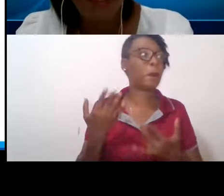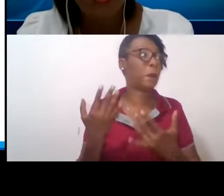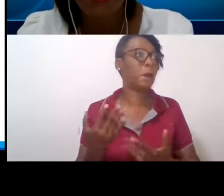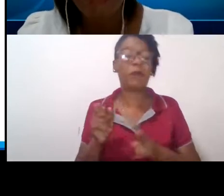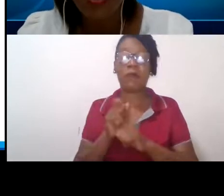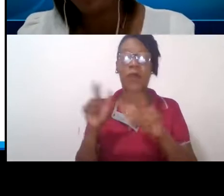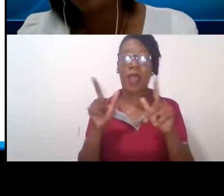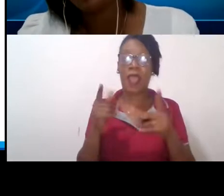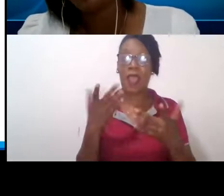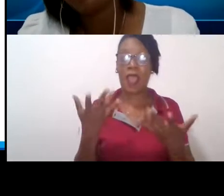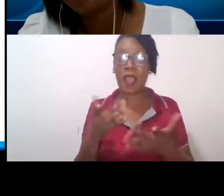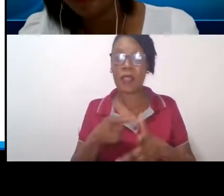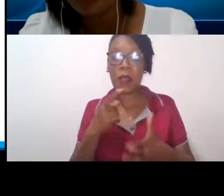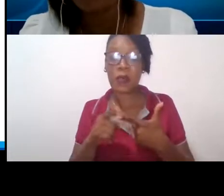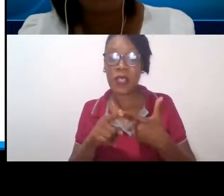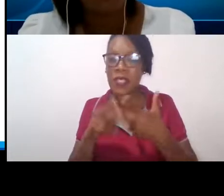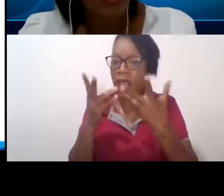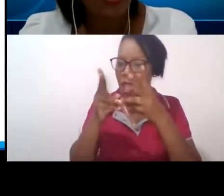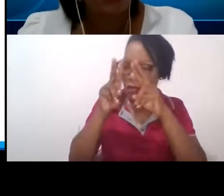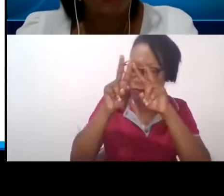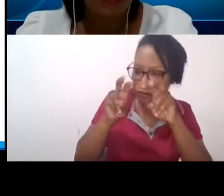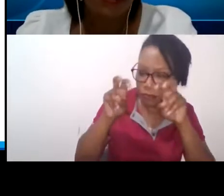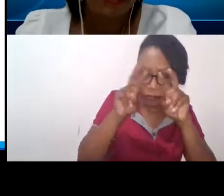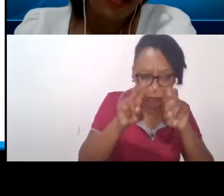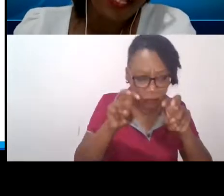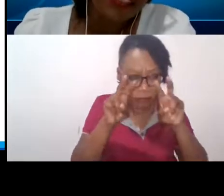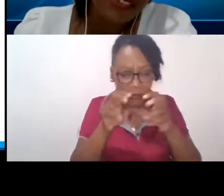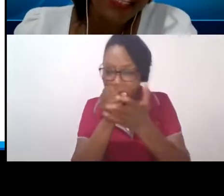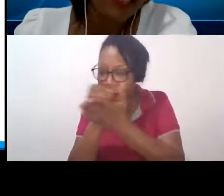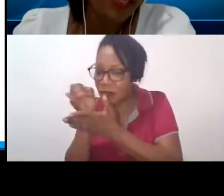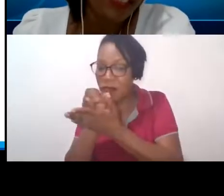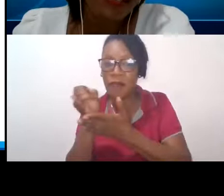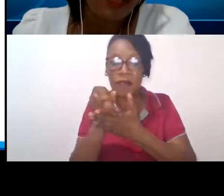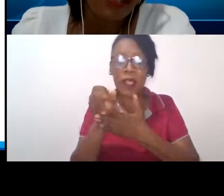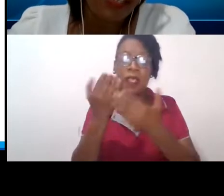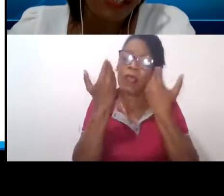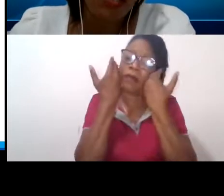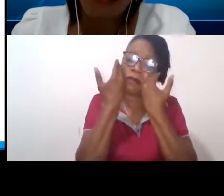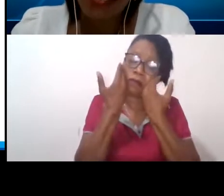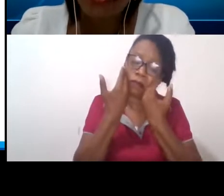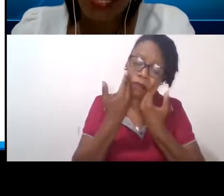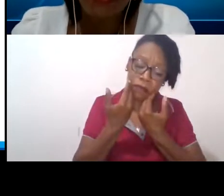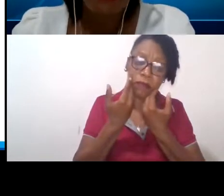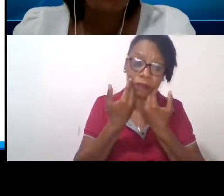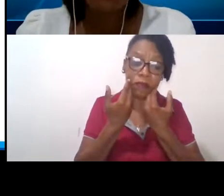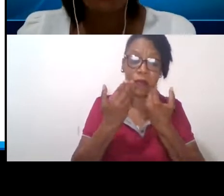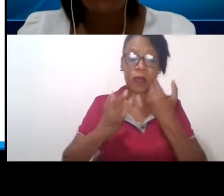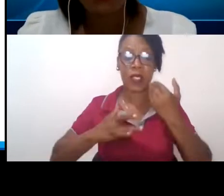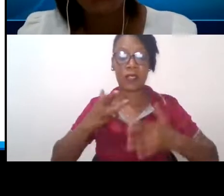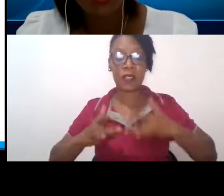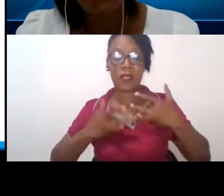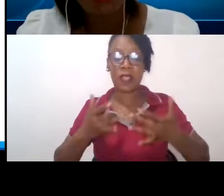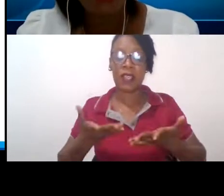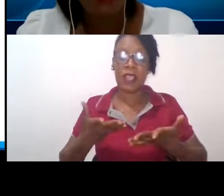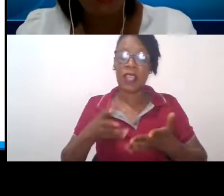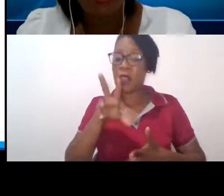Es importante también ir generando en ellos lo que es la sorpresa. La tristeza es una sensación de desdicha o infelicidad, y lo que se busca